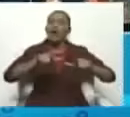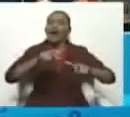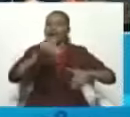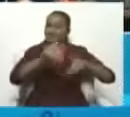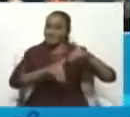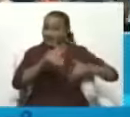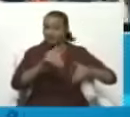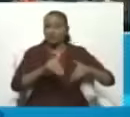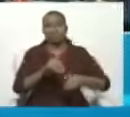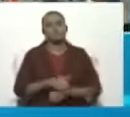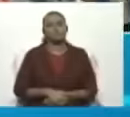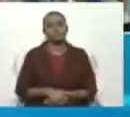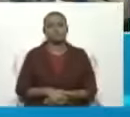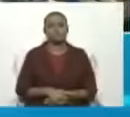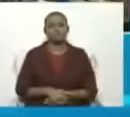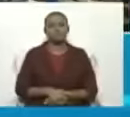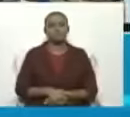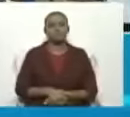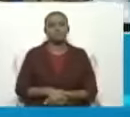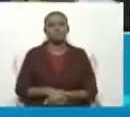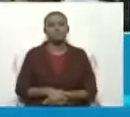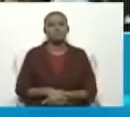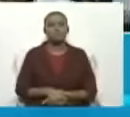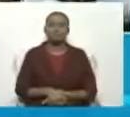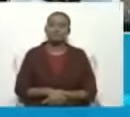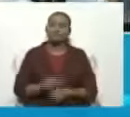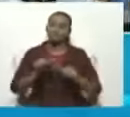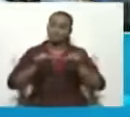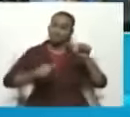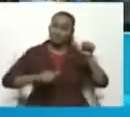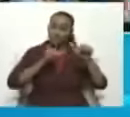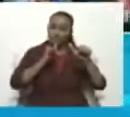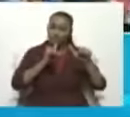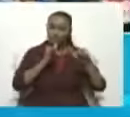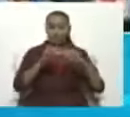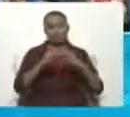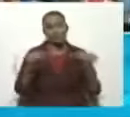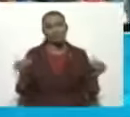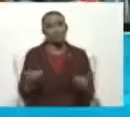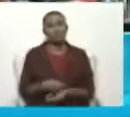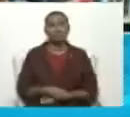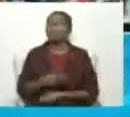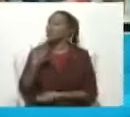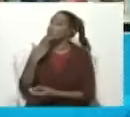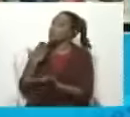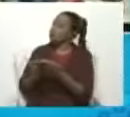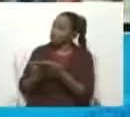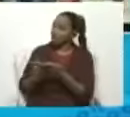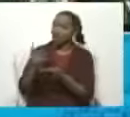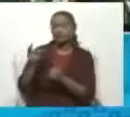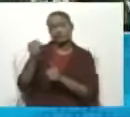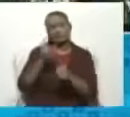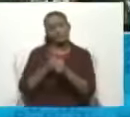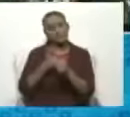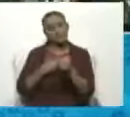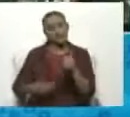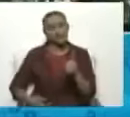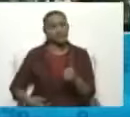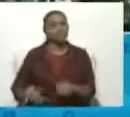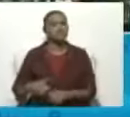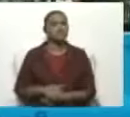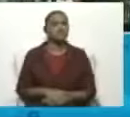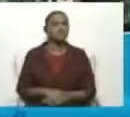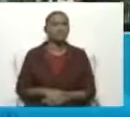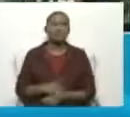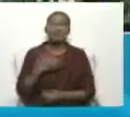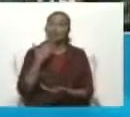día 28 de julio. Es todo, presidente. Gracias. Muchas gracias, vicepresidente. Gracias, pues, a